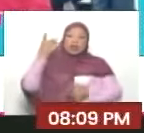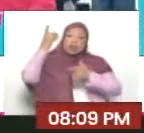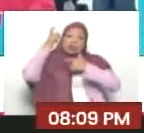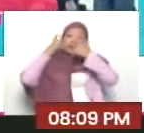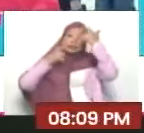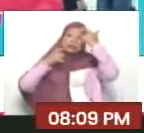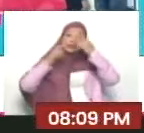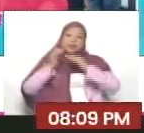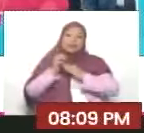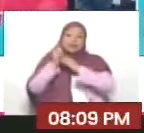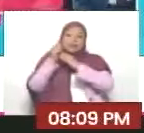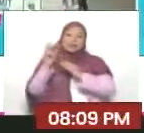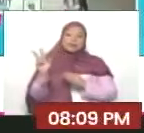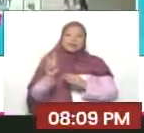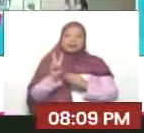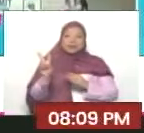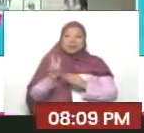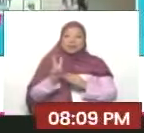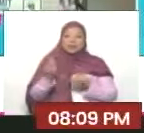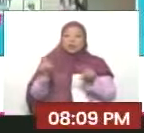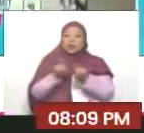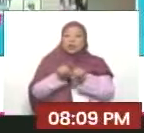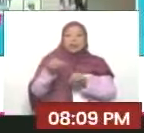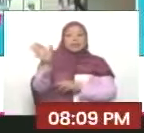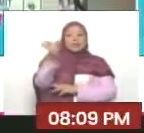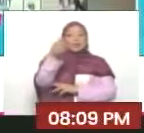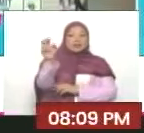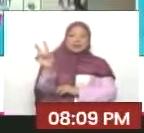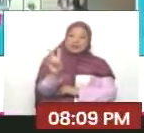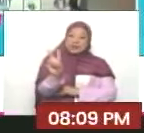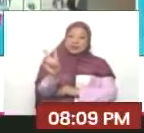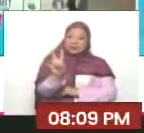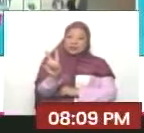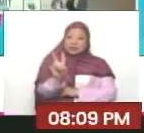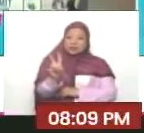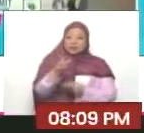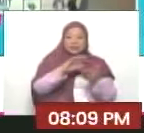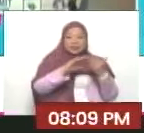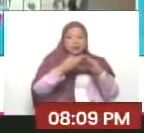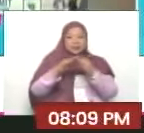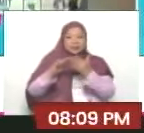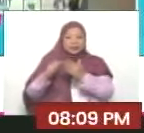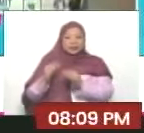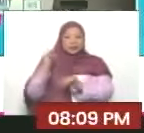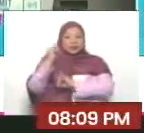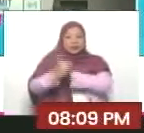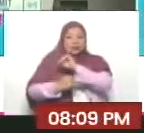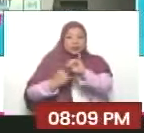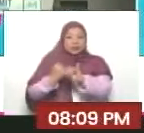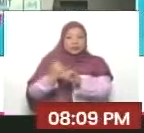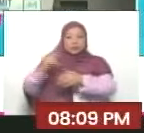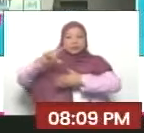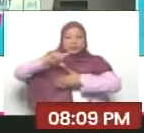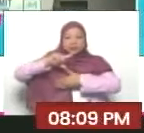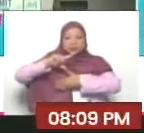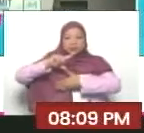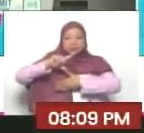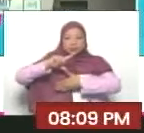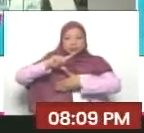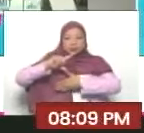Chávez y allí está brillando Venezuela en el marco de la comunidad de Estados Latinoamericanos y Caribe.